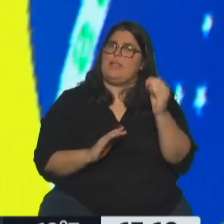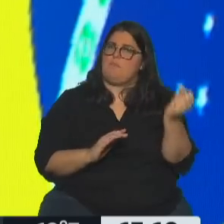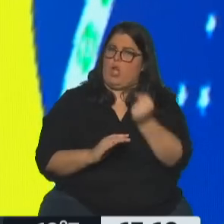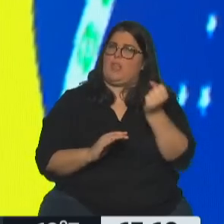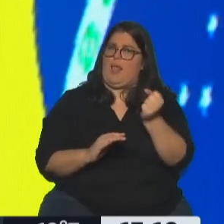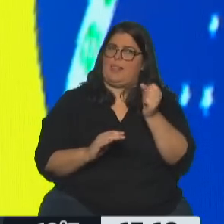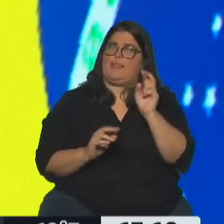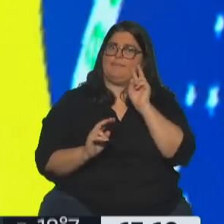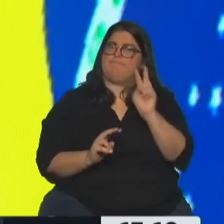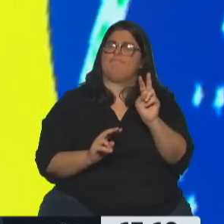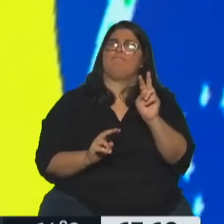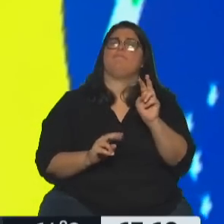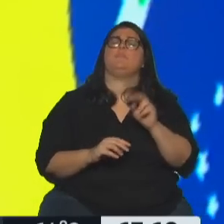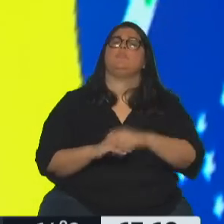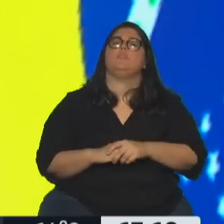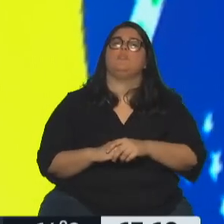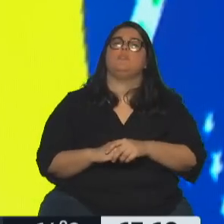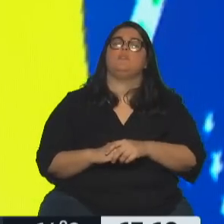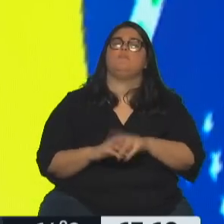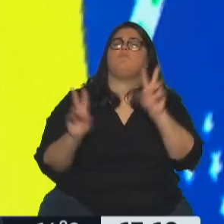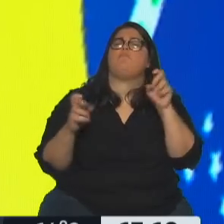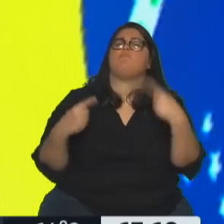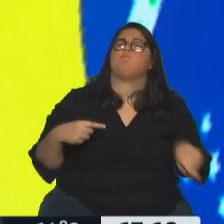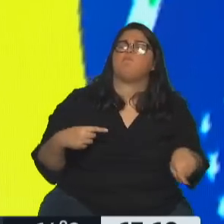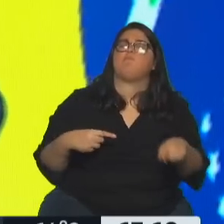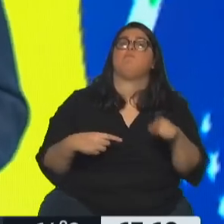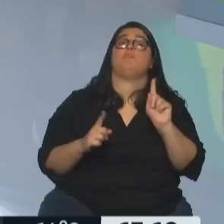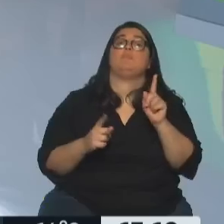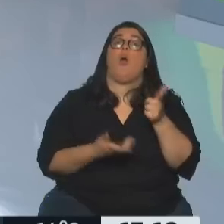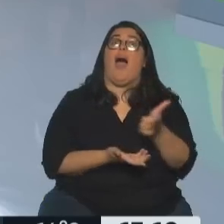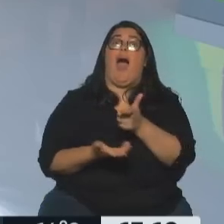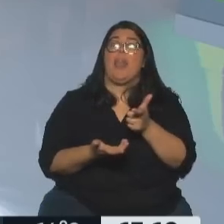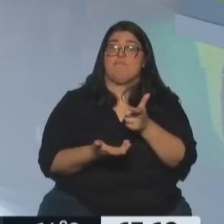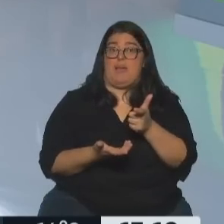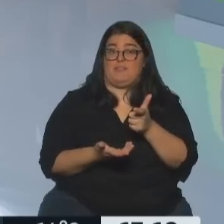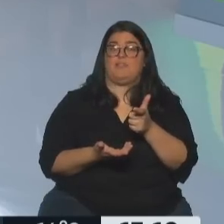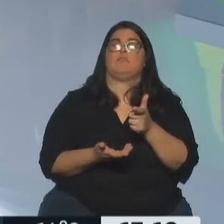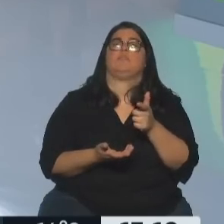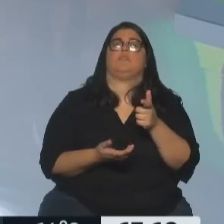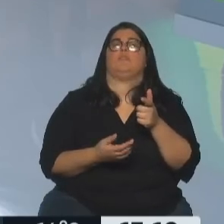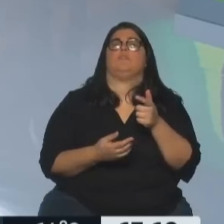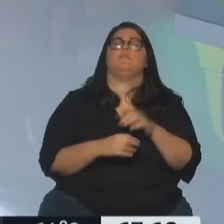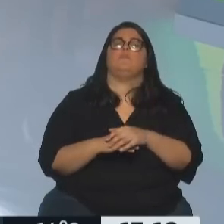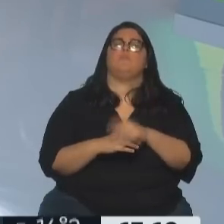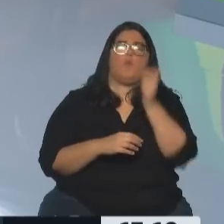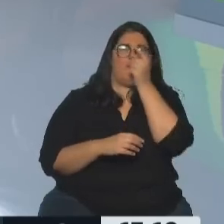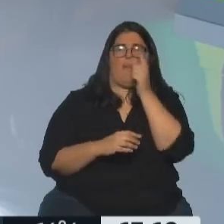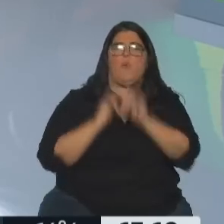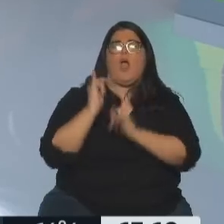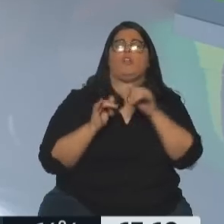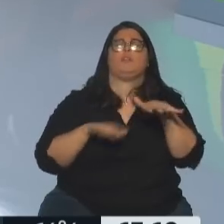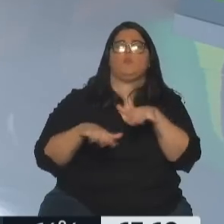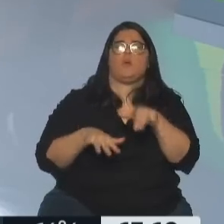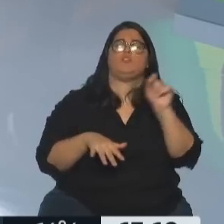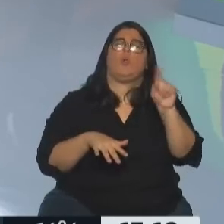para nada y no es un dato menor y tiene que ver con la tenencia de armas. Rápidamente, a ver, vamos a graficar qué está sucediendo en